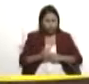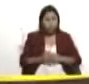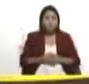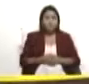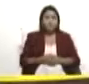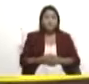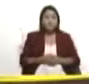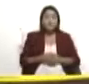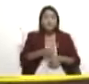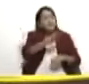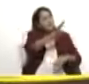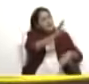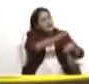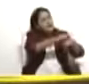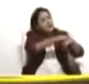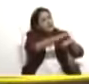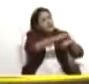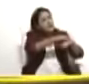Le dije a Jorge, ven acá.